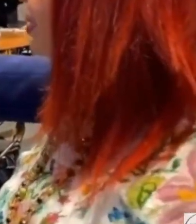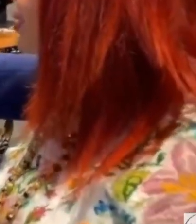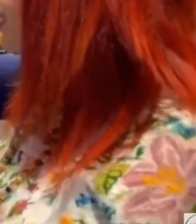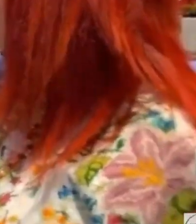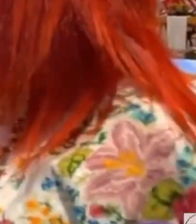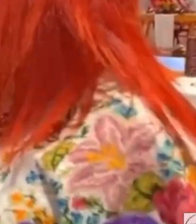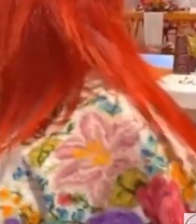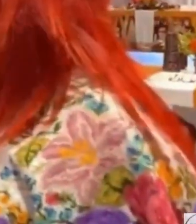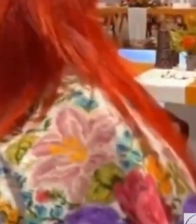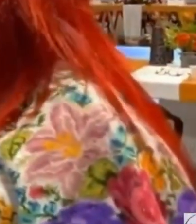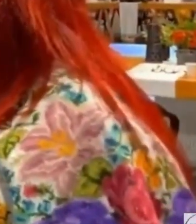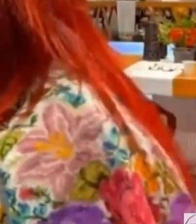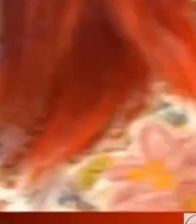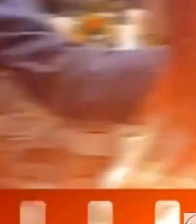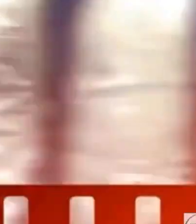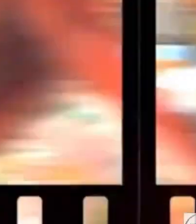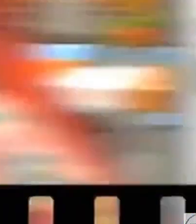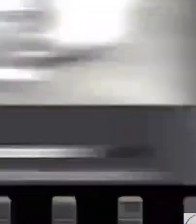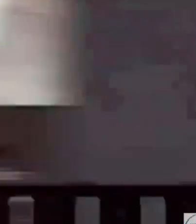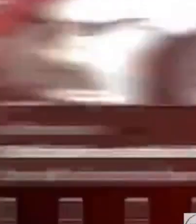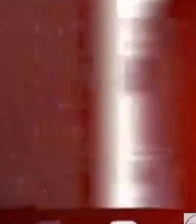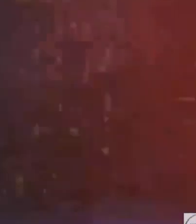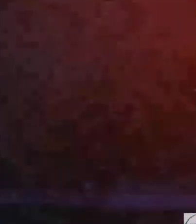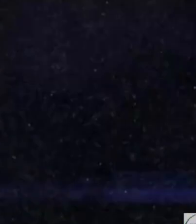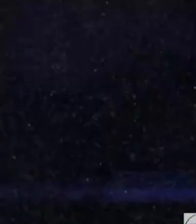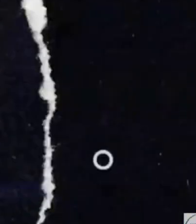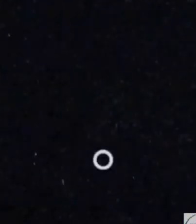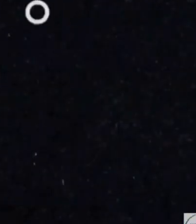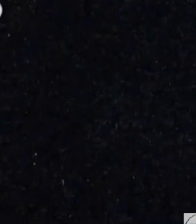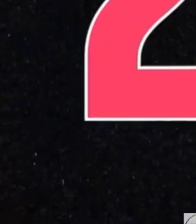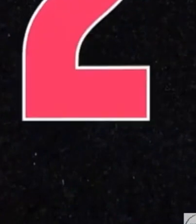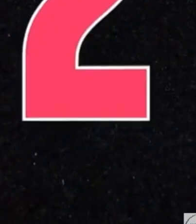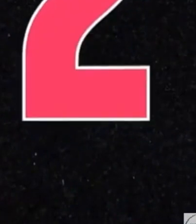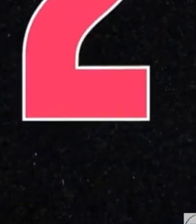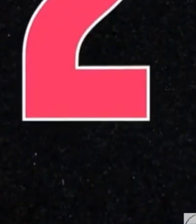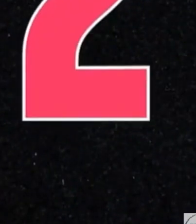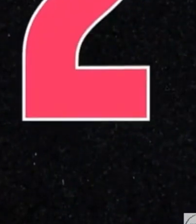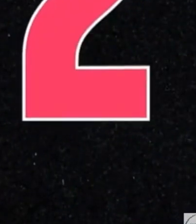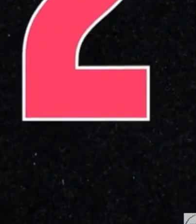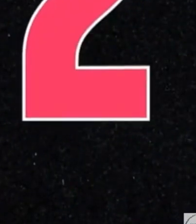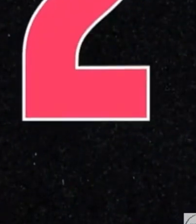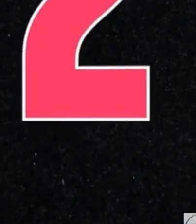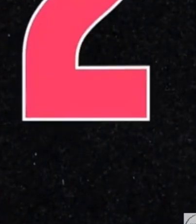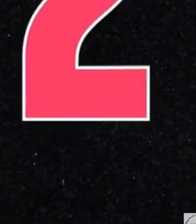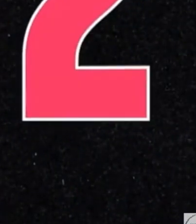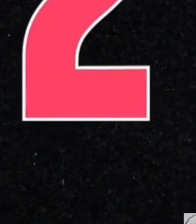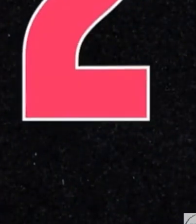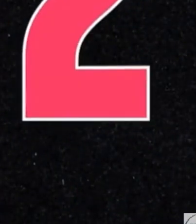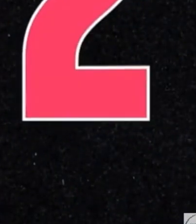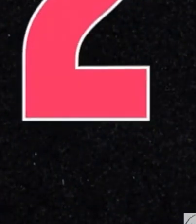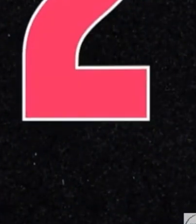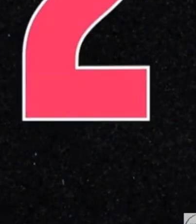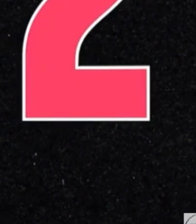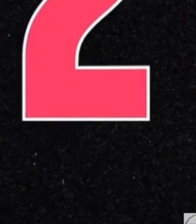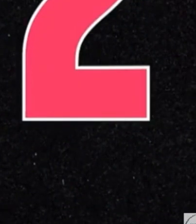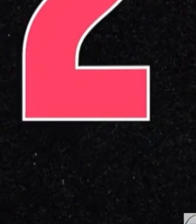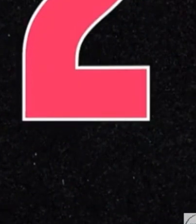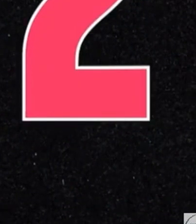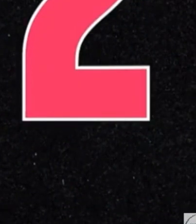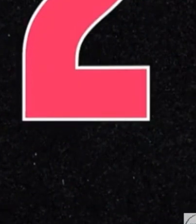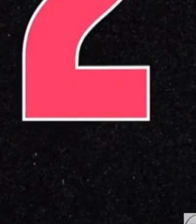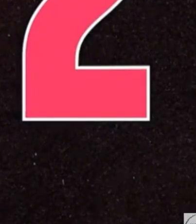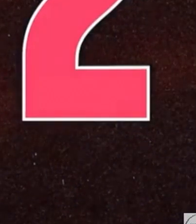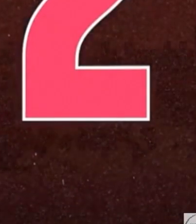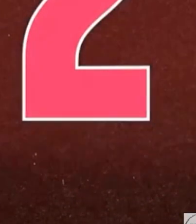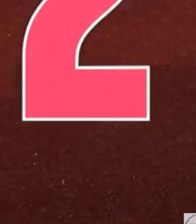Salazar en septiembre de 2022. 2. Falso que los ciudadanos estadounidenses fueron